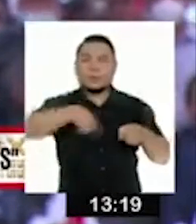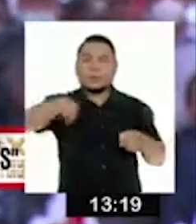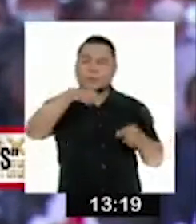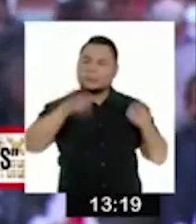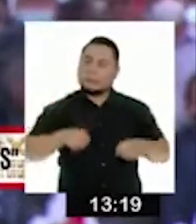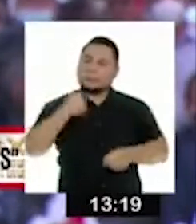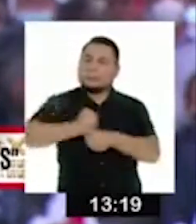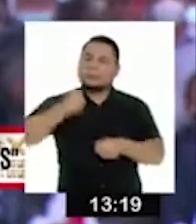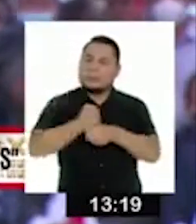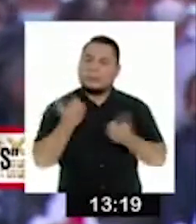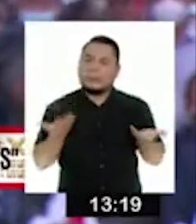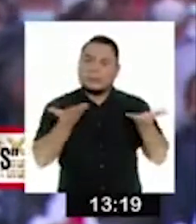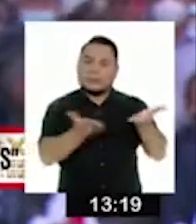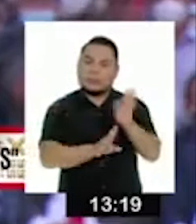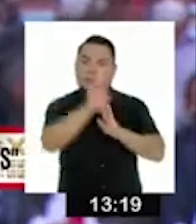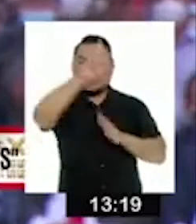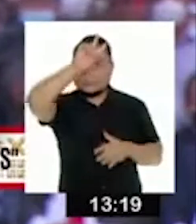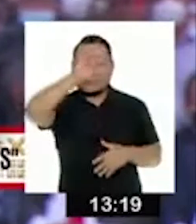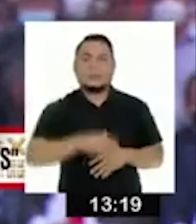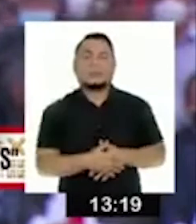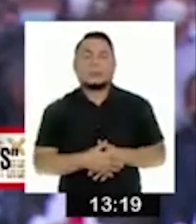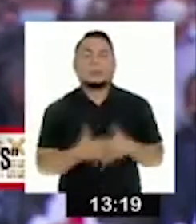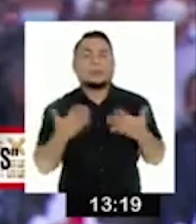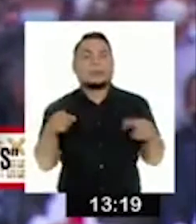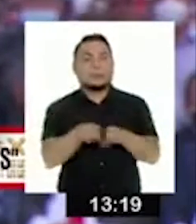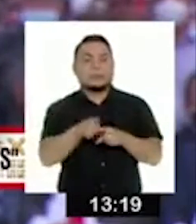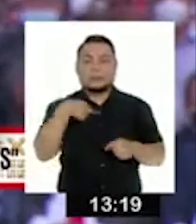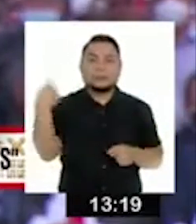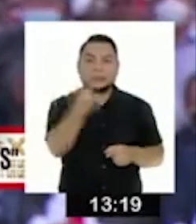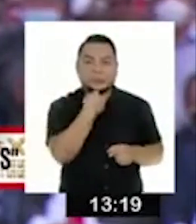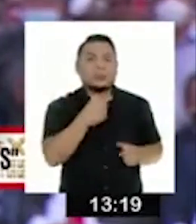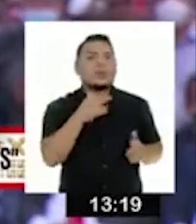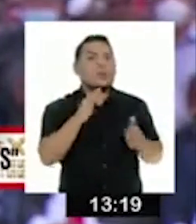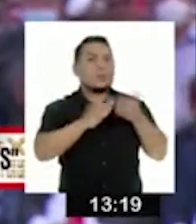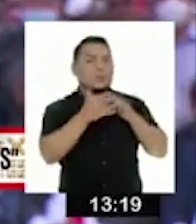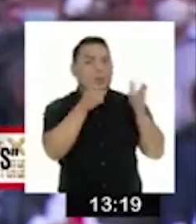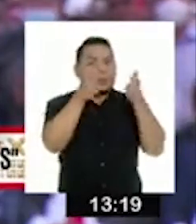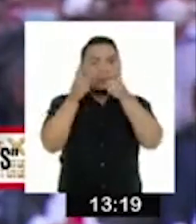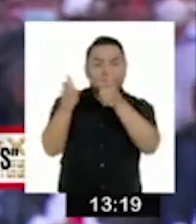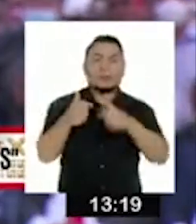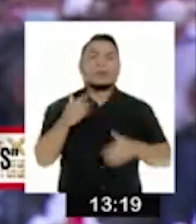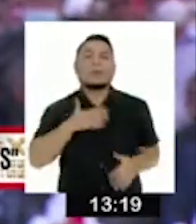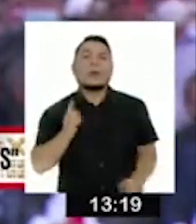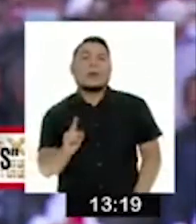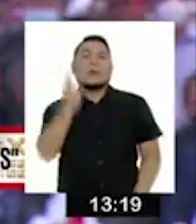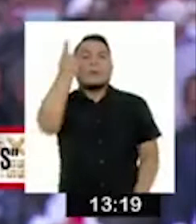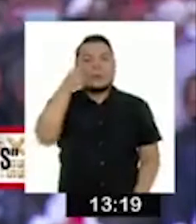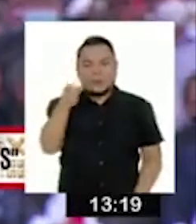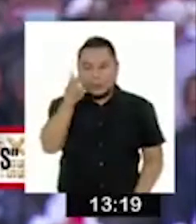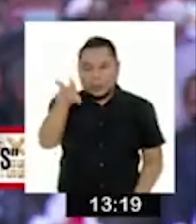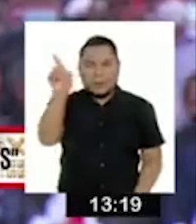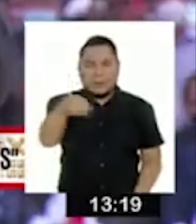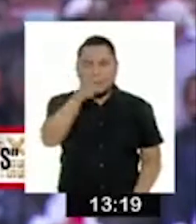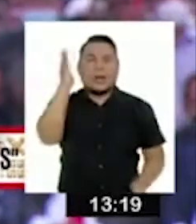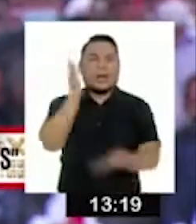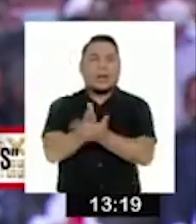pongan a trabajar por el Perú y estemos vigilantes. Y seré el primero en sancionar